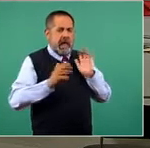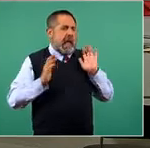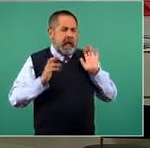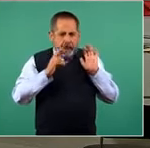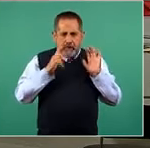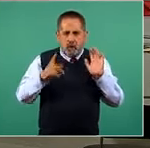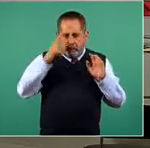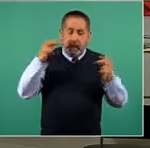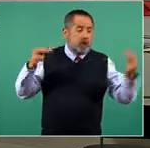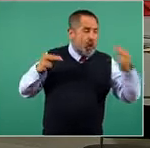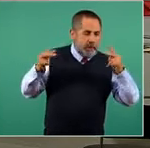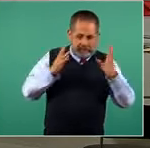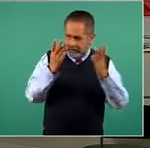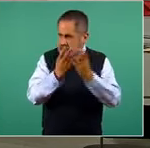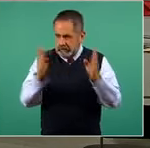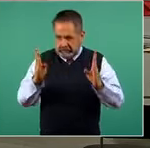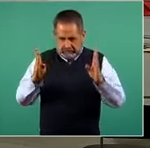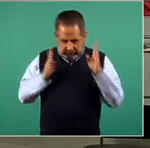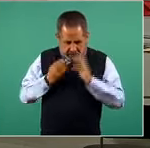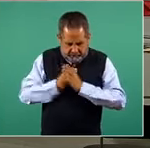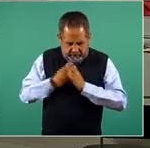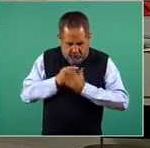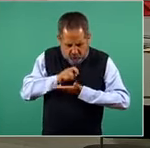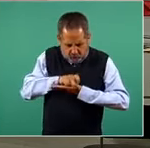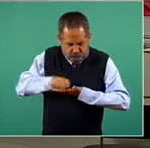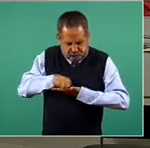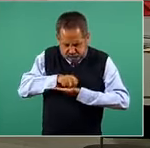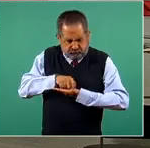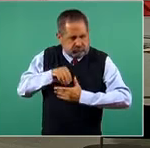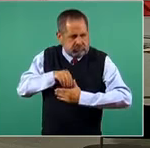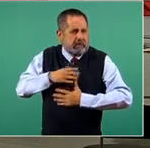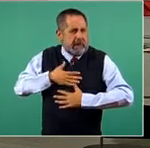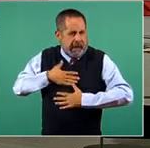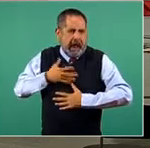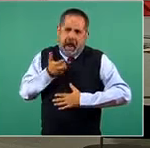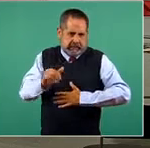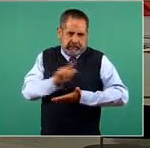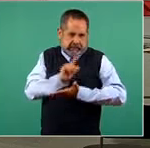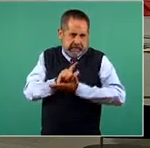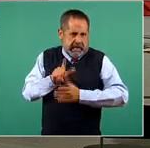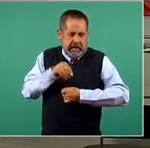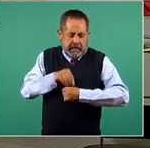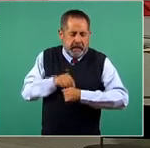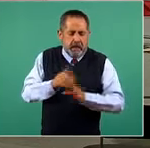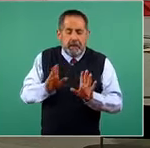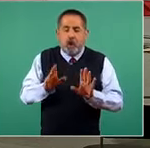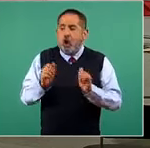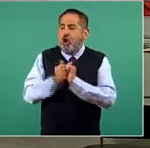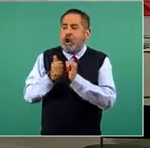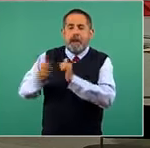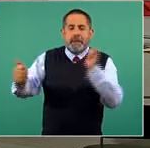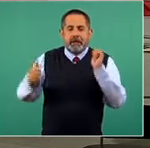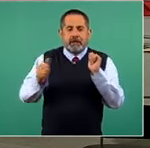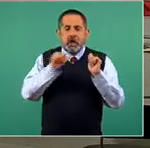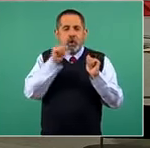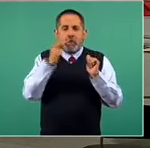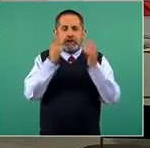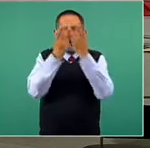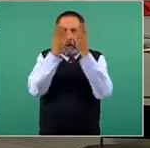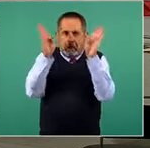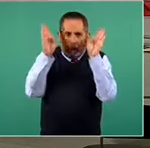se interfiriera con la privacidad y la secrecía necesaria del voto, pero que al mismo tiempo no tuviéramos una cámara